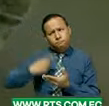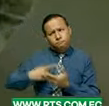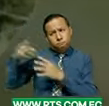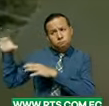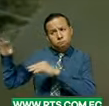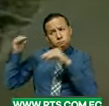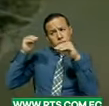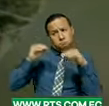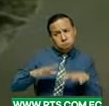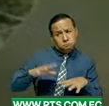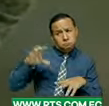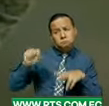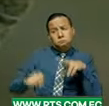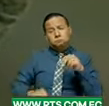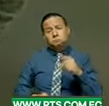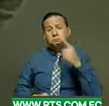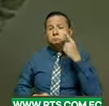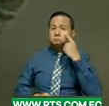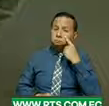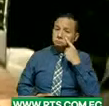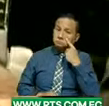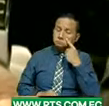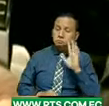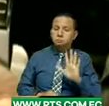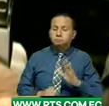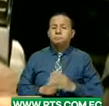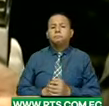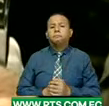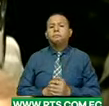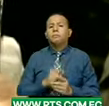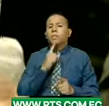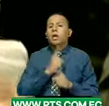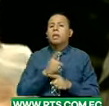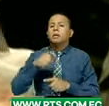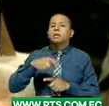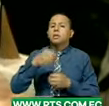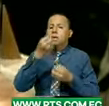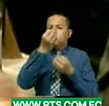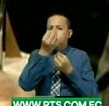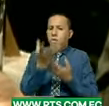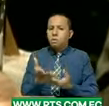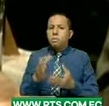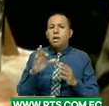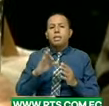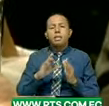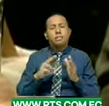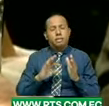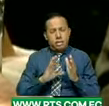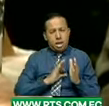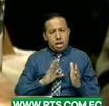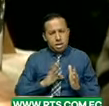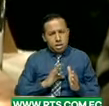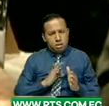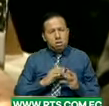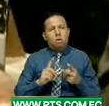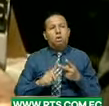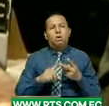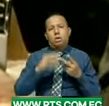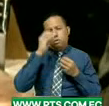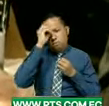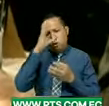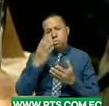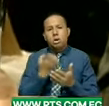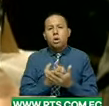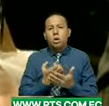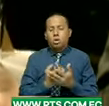el organismo a través de informes técnicos. Necesitar un informe técnico, un informe económico y un informe